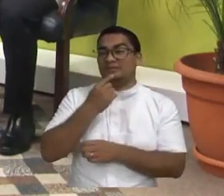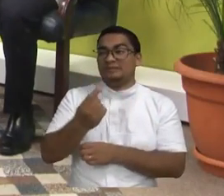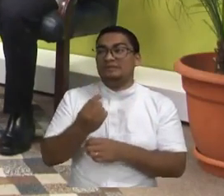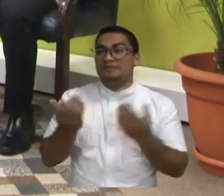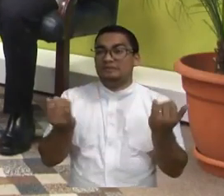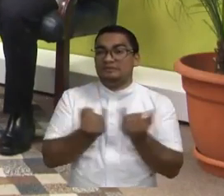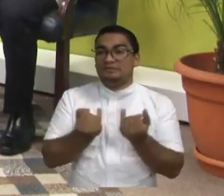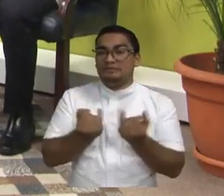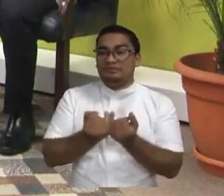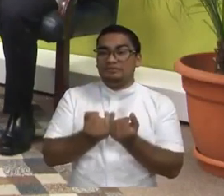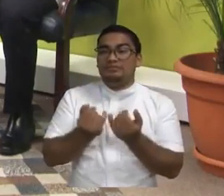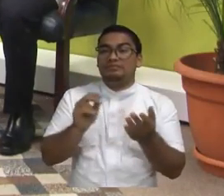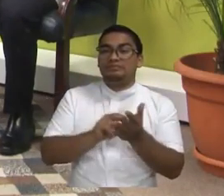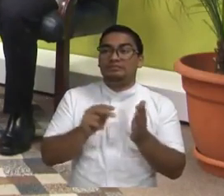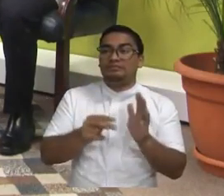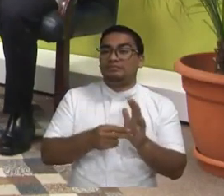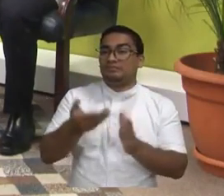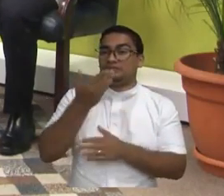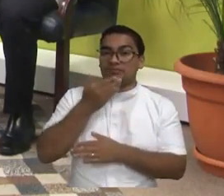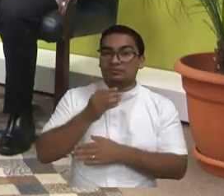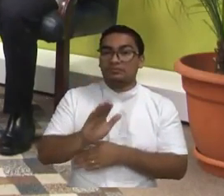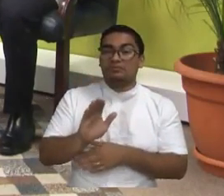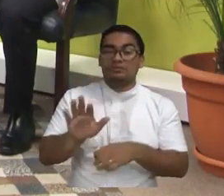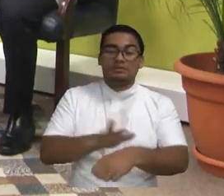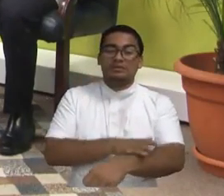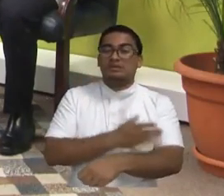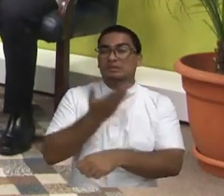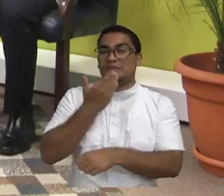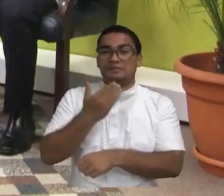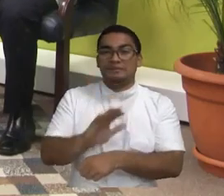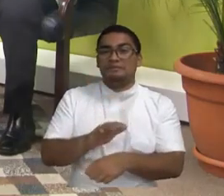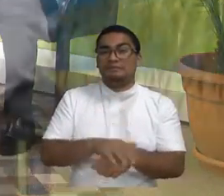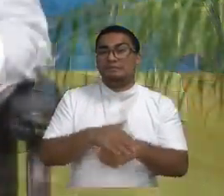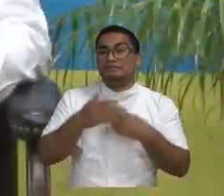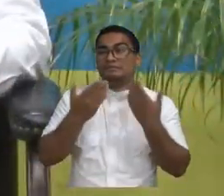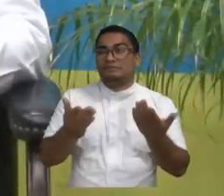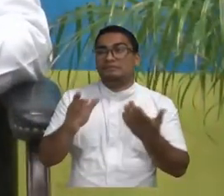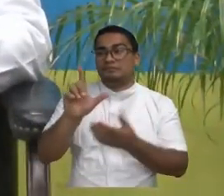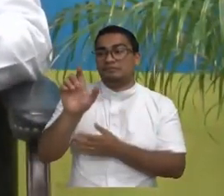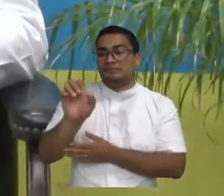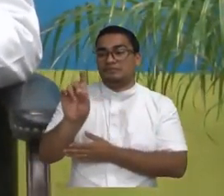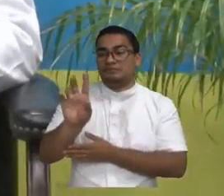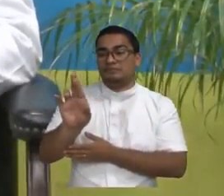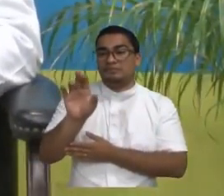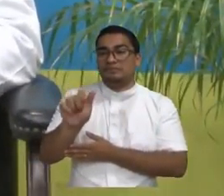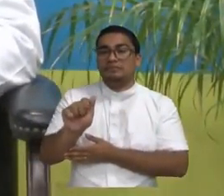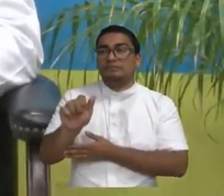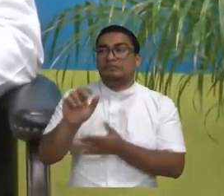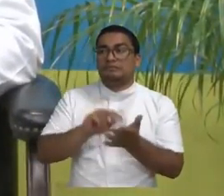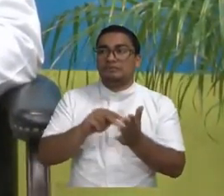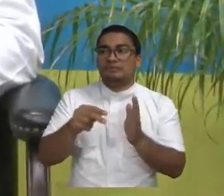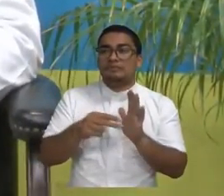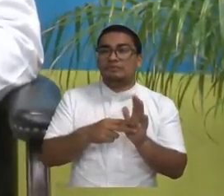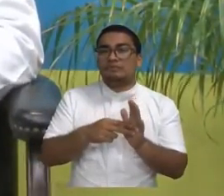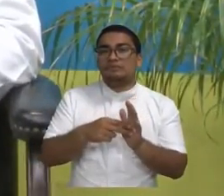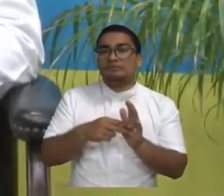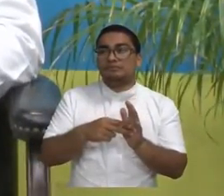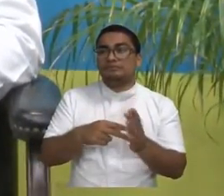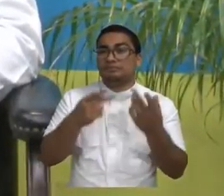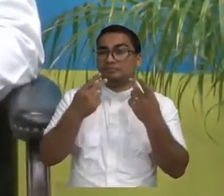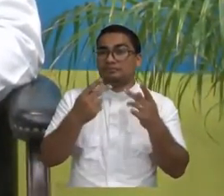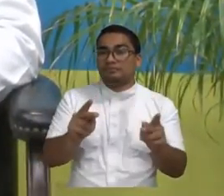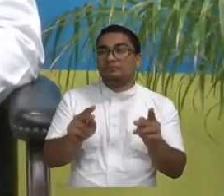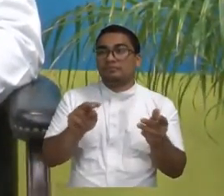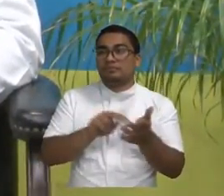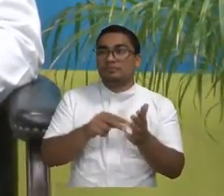es ofenderlo, ¿ya? Entonces, él se siente mal. Y el problema de la lepra es que la lepra se cura, pero